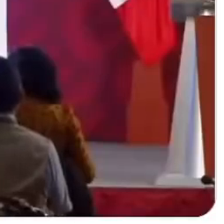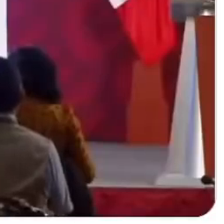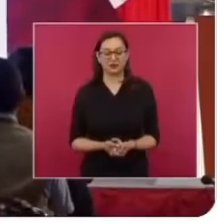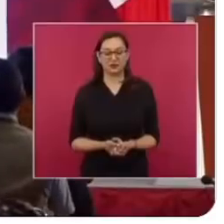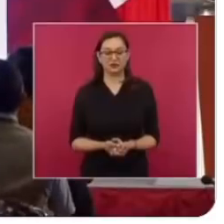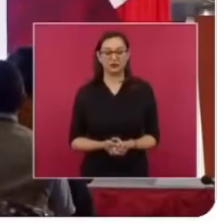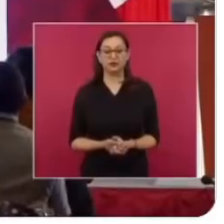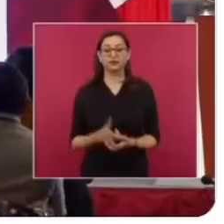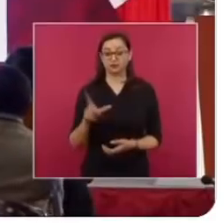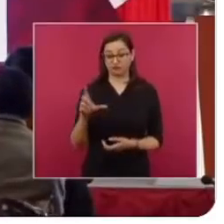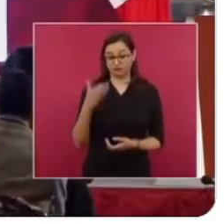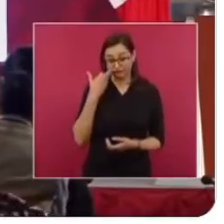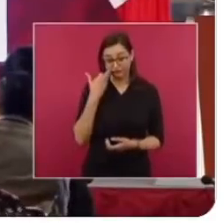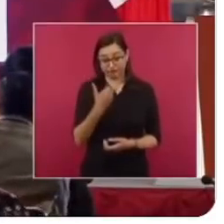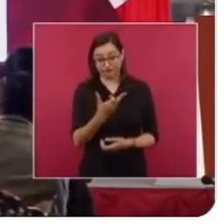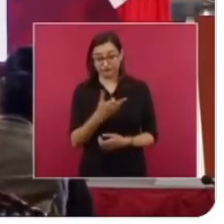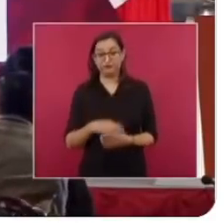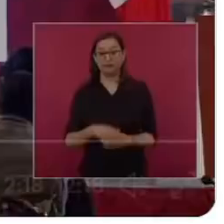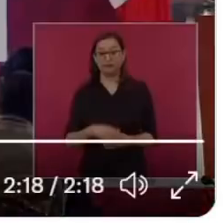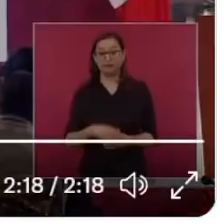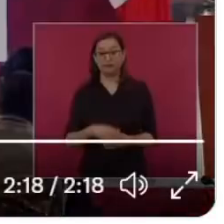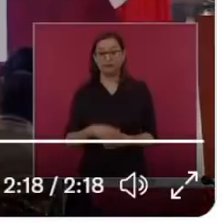él notario